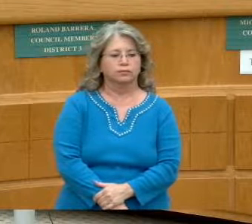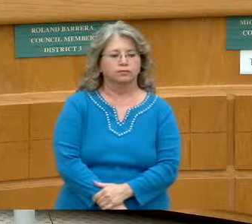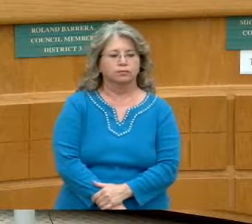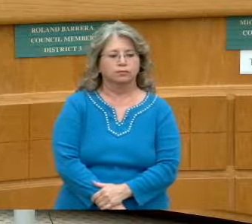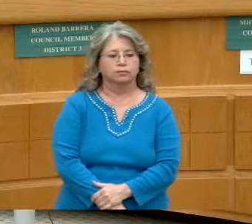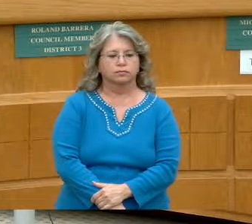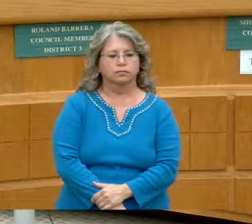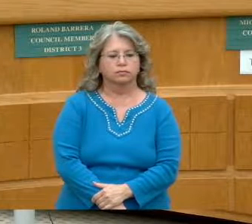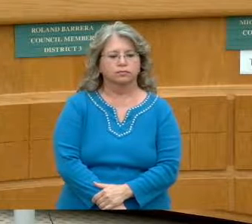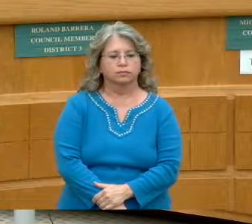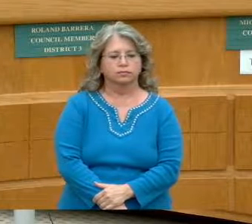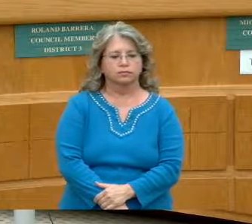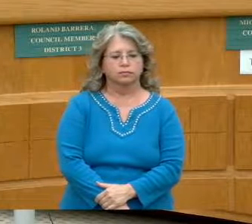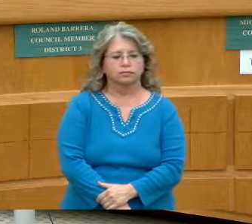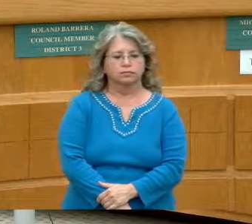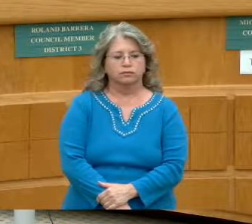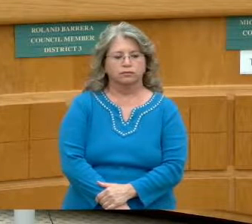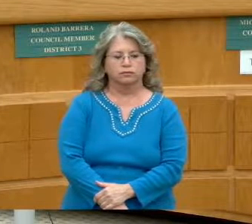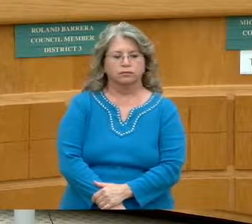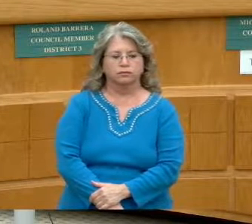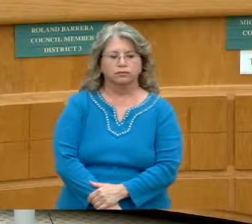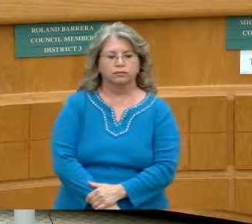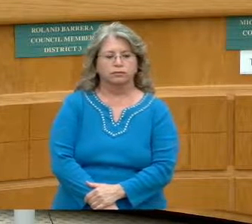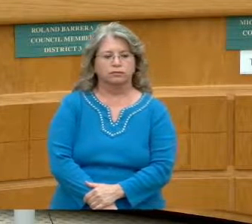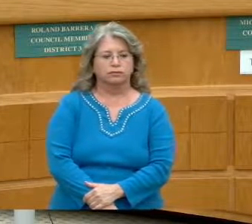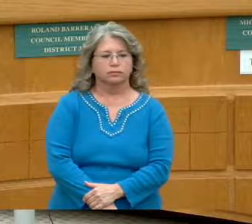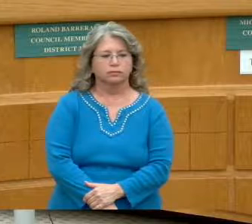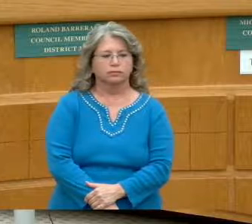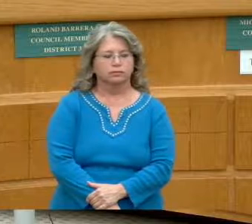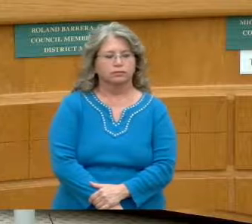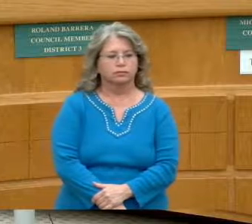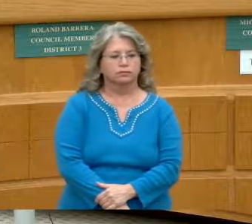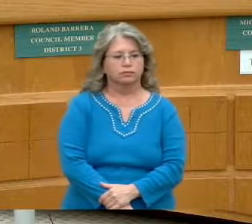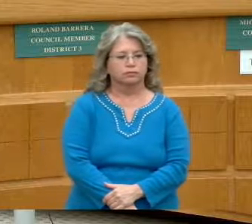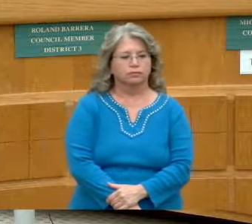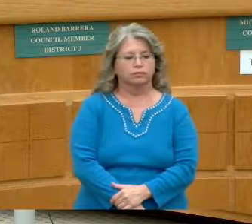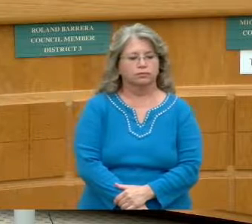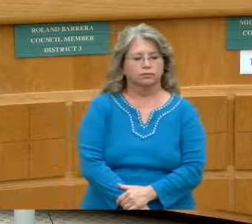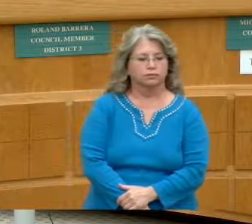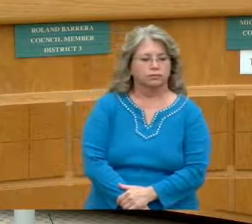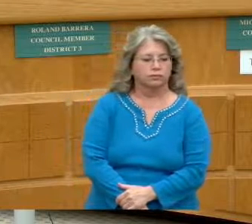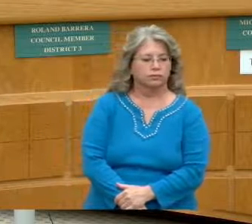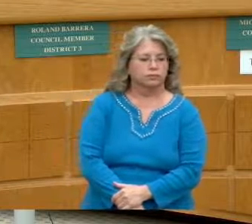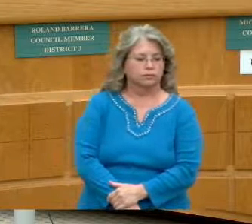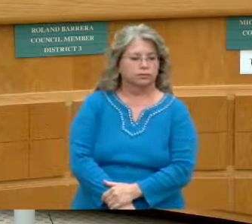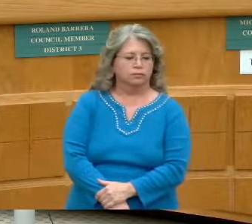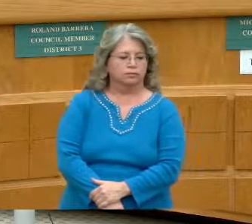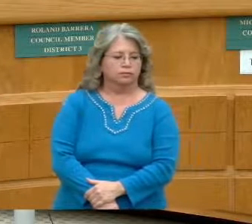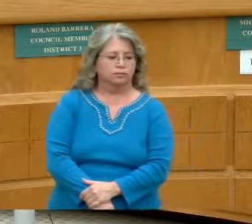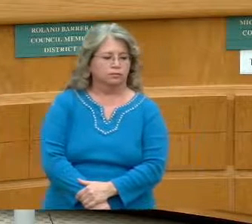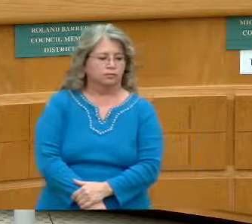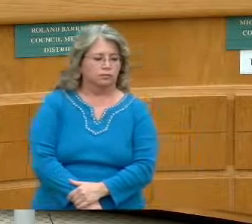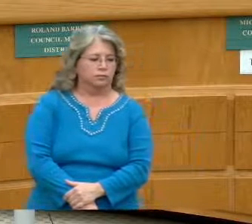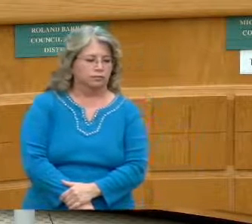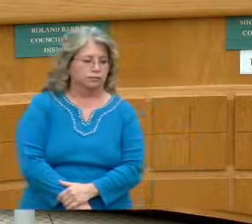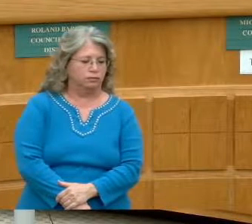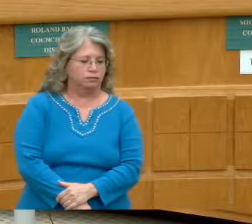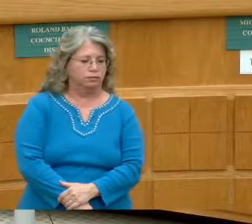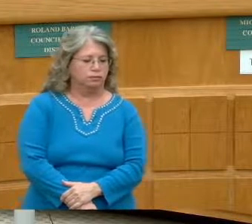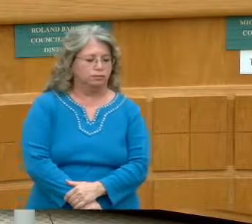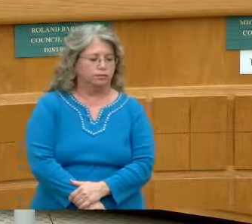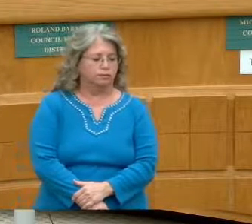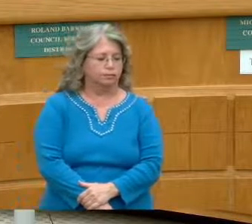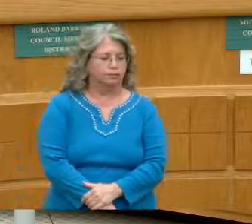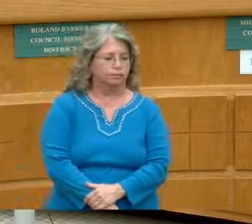cabo 8,816 pruebas por el virus entre el Distrito de Salud Pública, laboratorios privados y la Guardia Nacional. 140 de